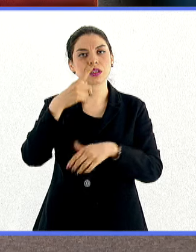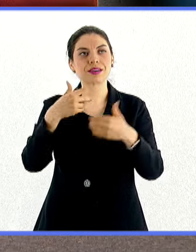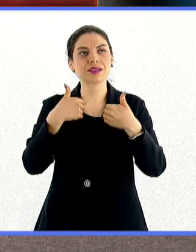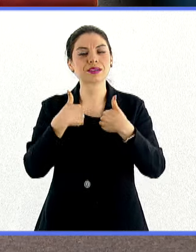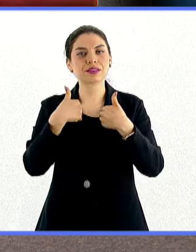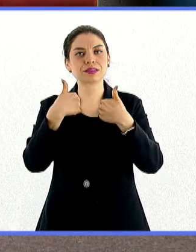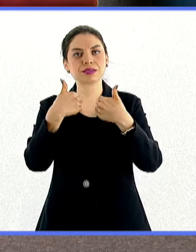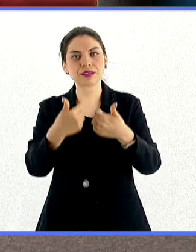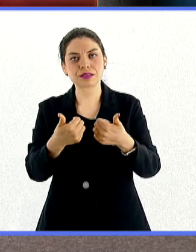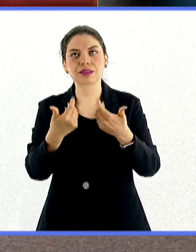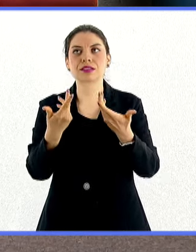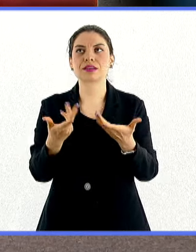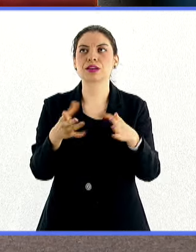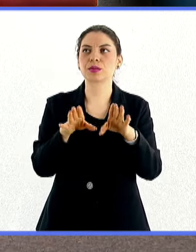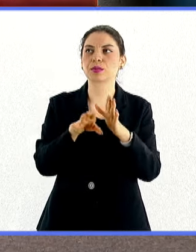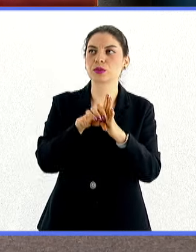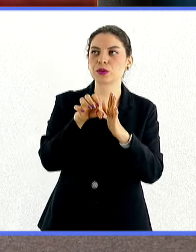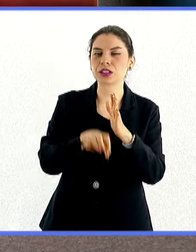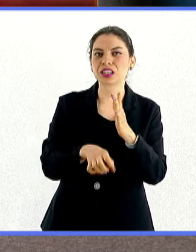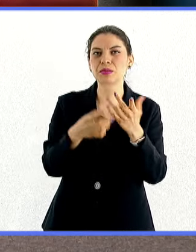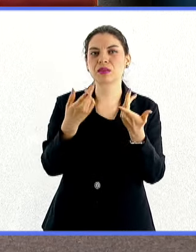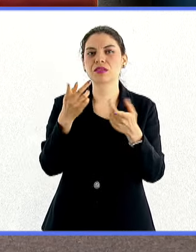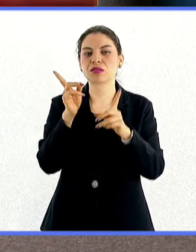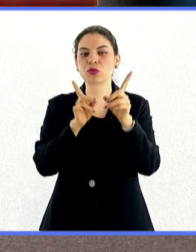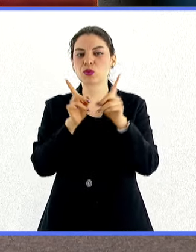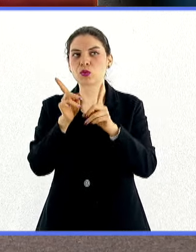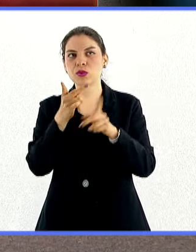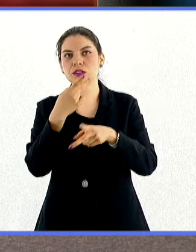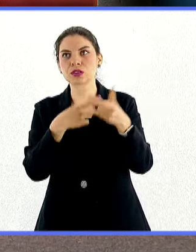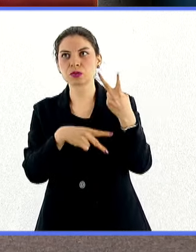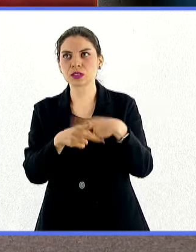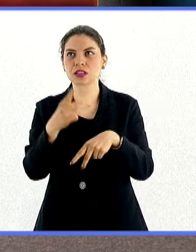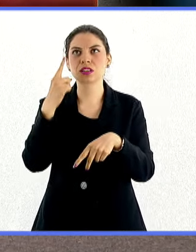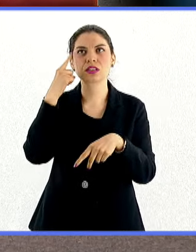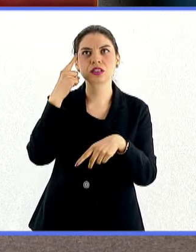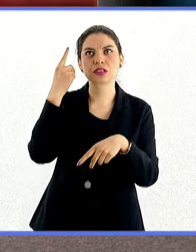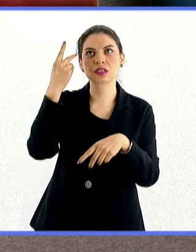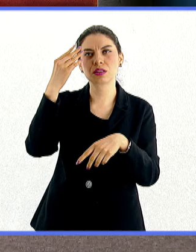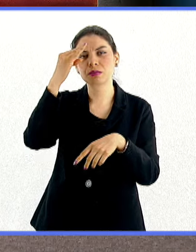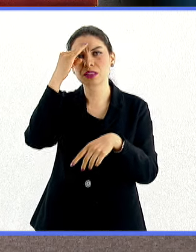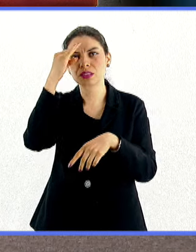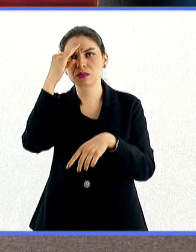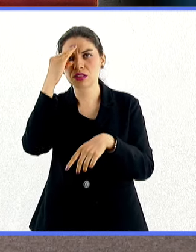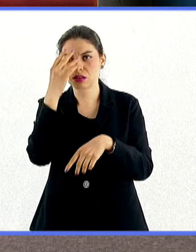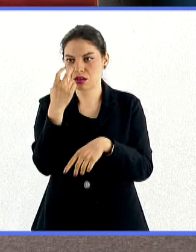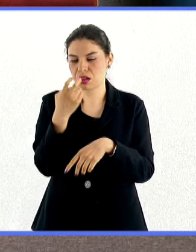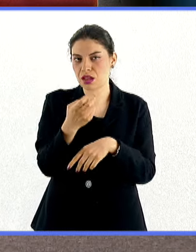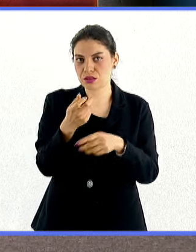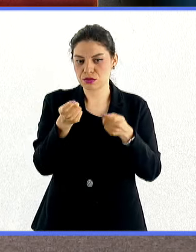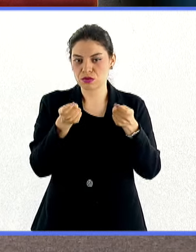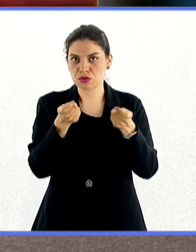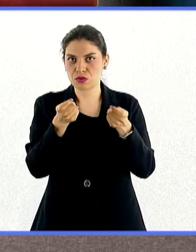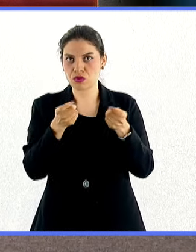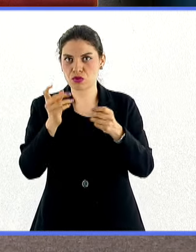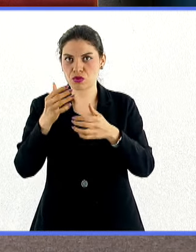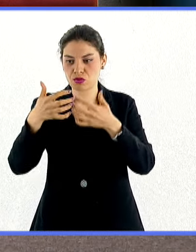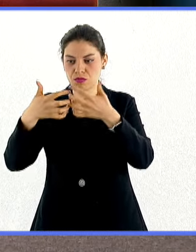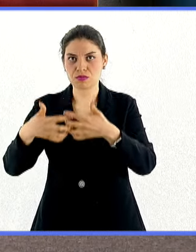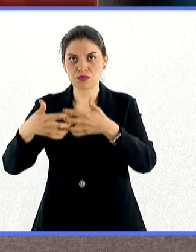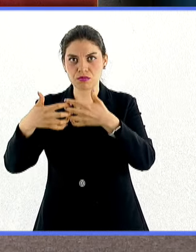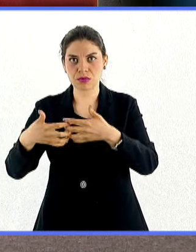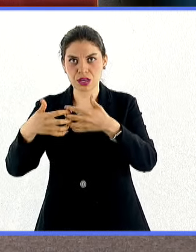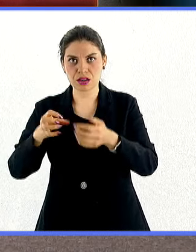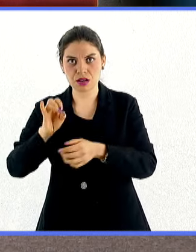entendernos desde las ambigüedades, desde las incertidumbres, que son cosas que todavía no pueden manejar las máquinas. Por ejemplo,